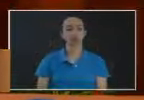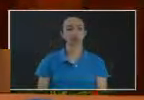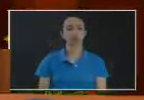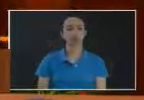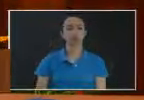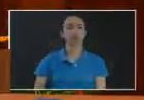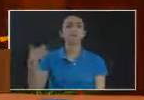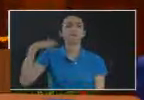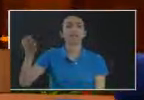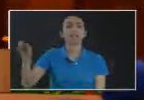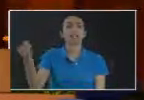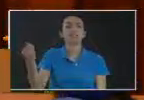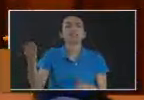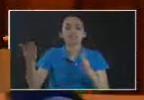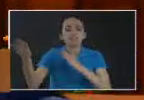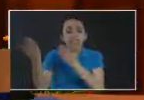¿De qué sirve